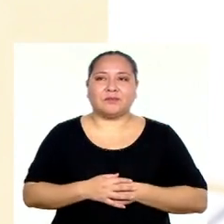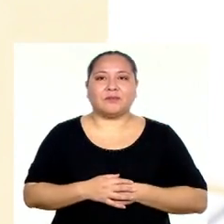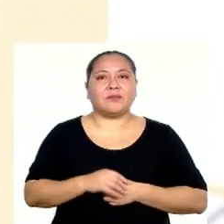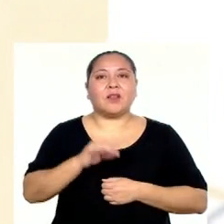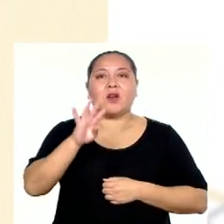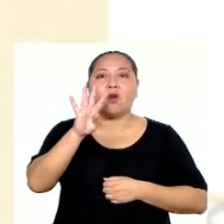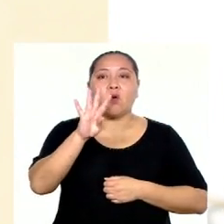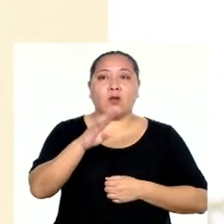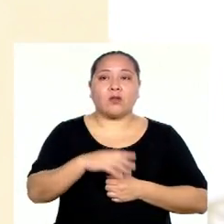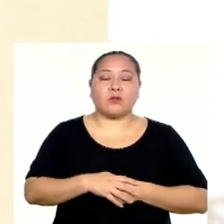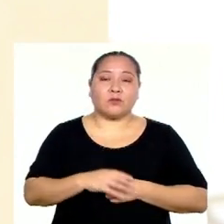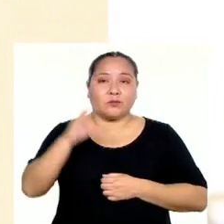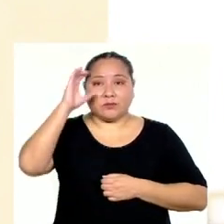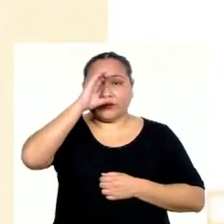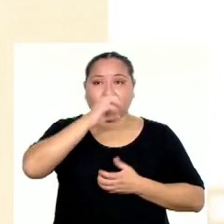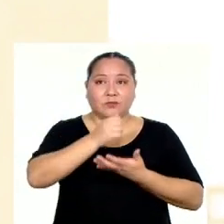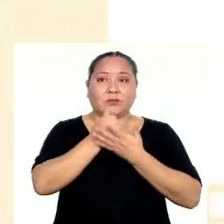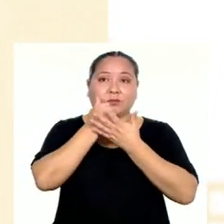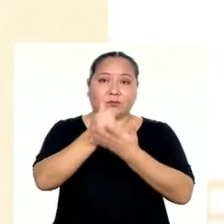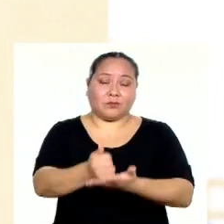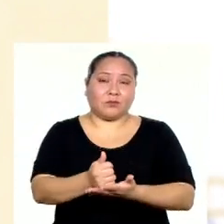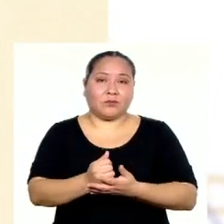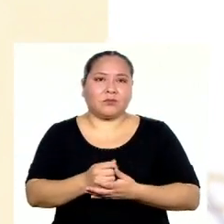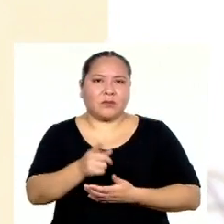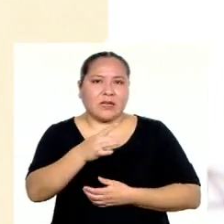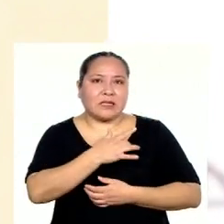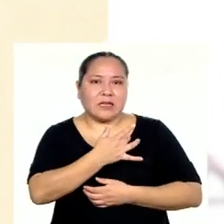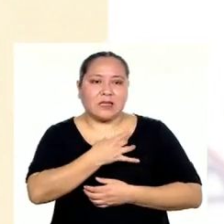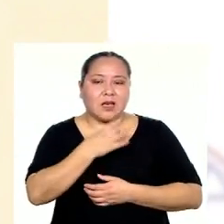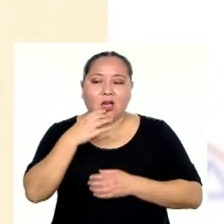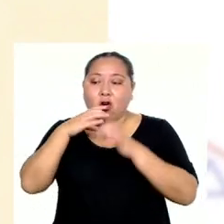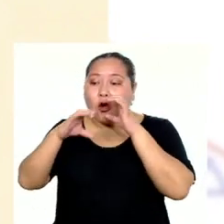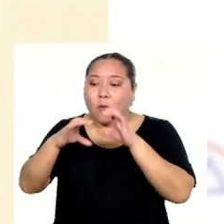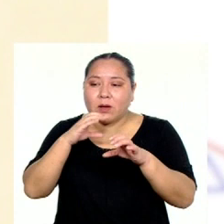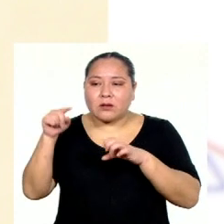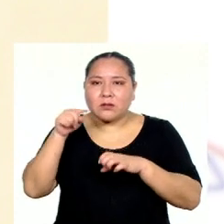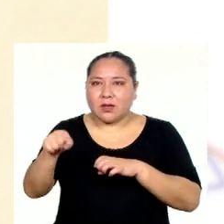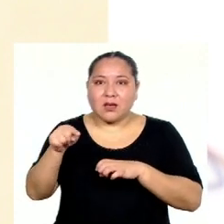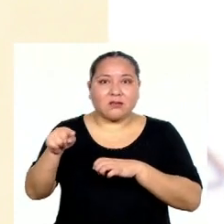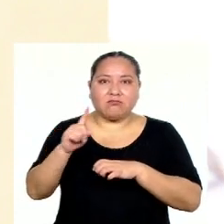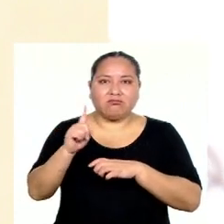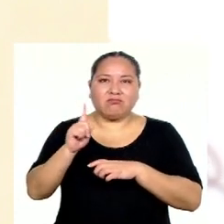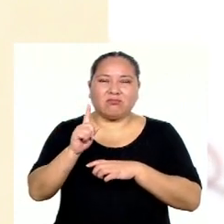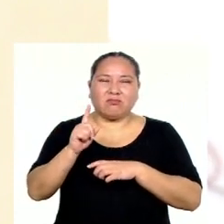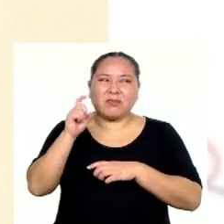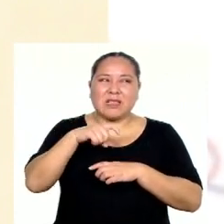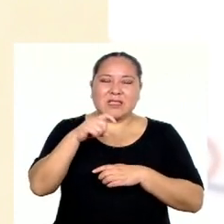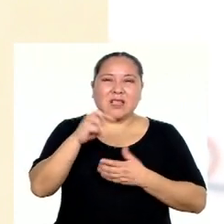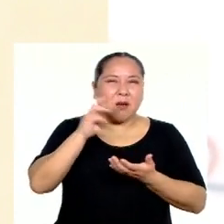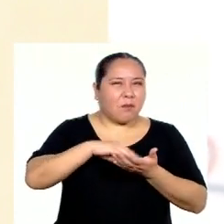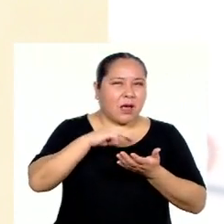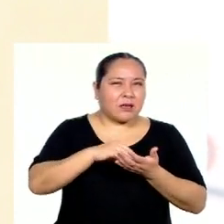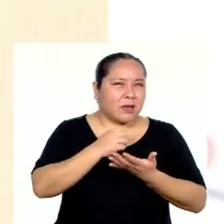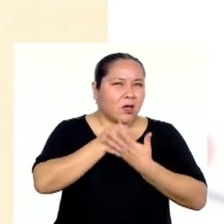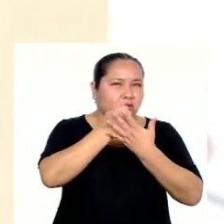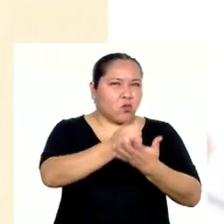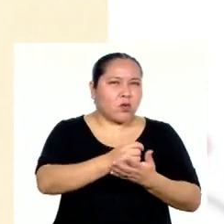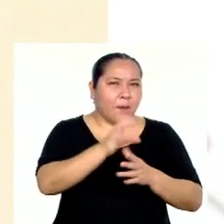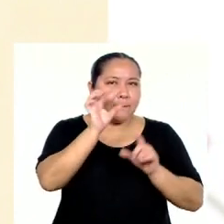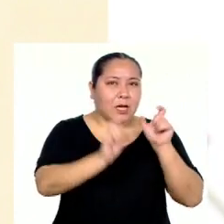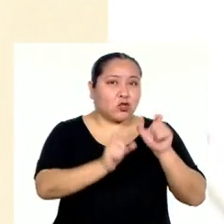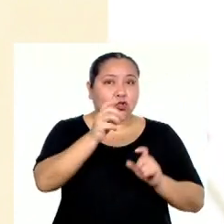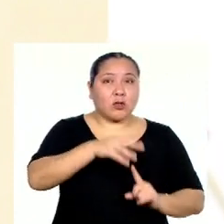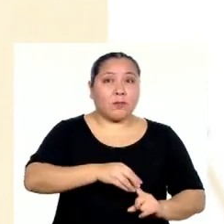4. Buscar ayuda. Si sienten que además de conversar con las personas que están a su alrededor, necesitan buscar ayuda en especialistas, pueden